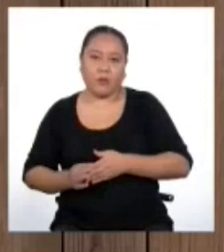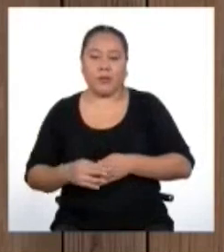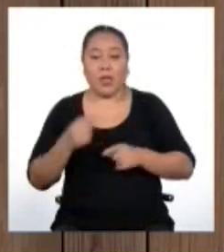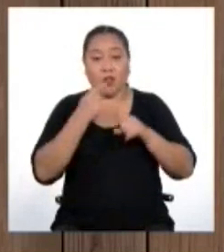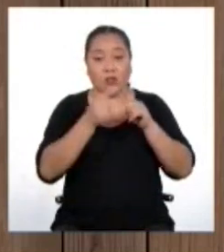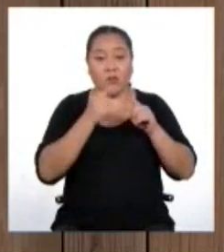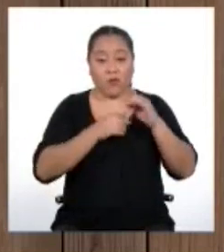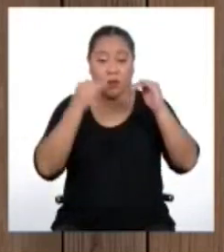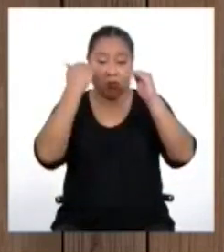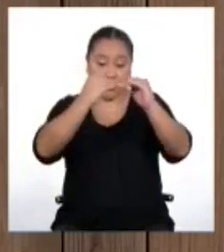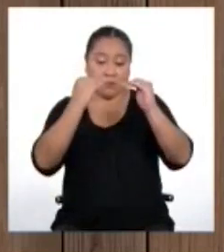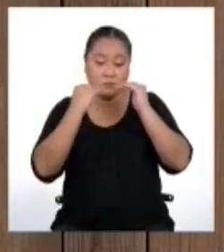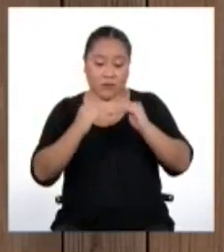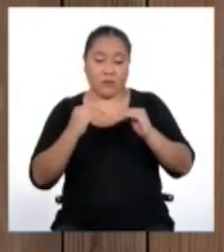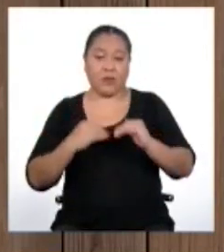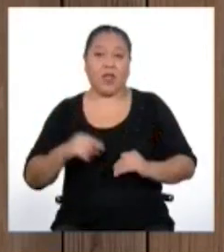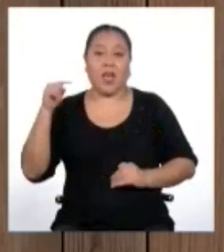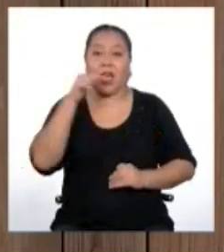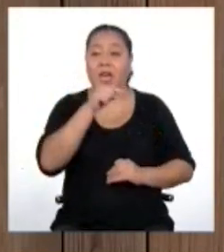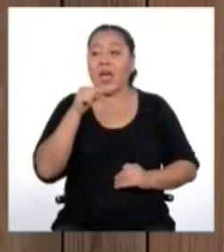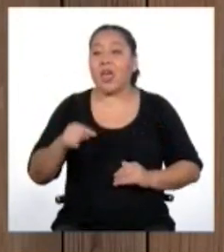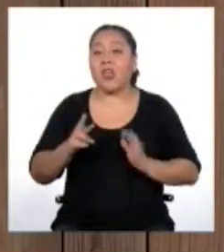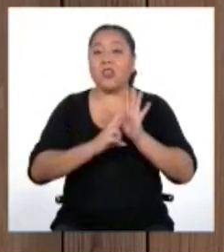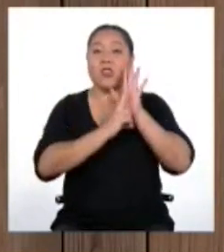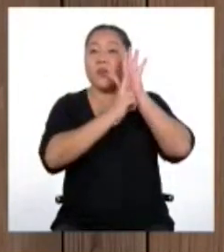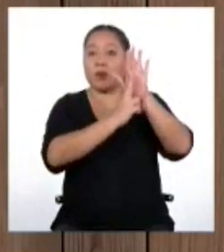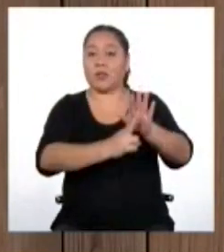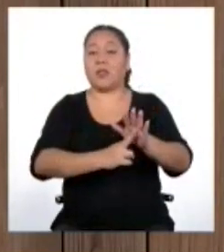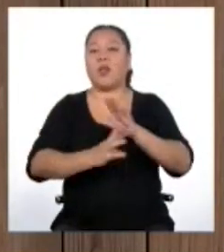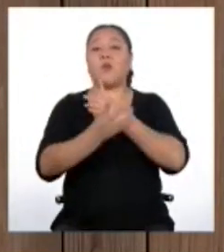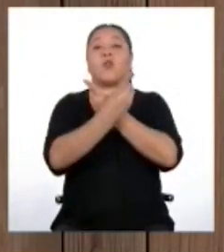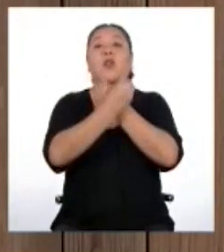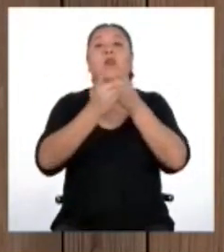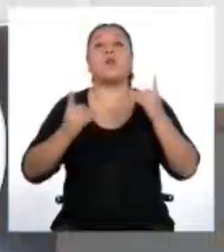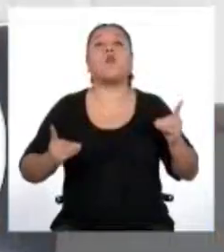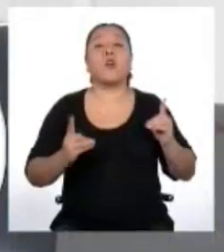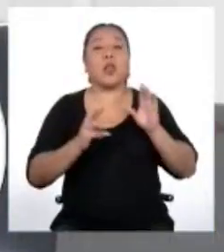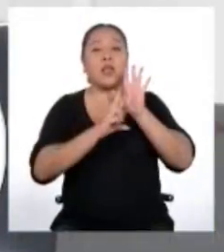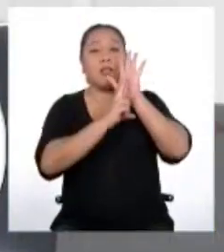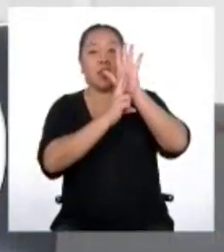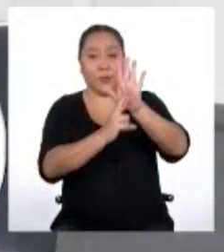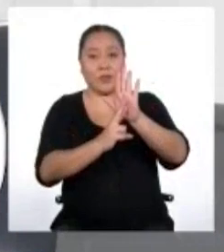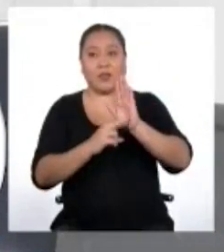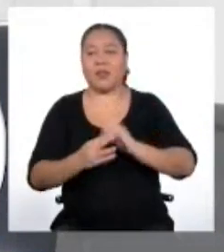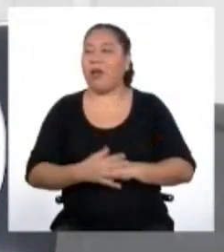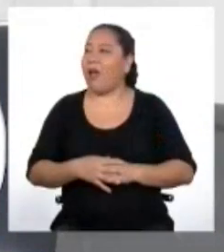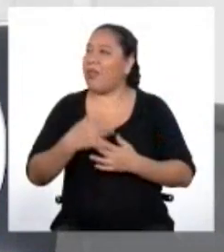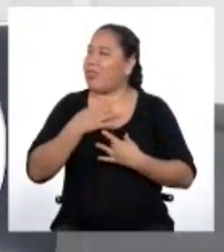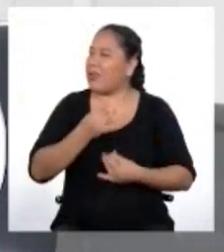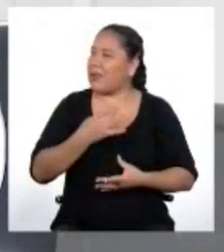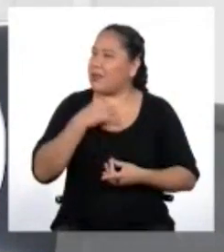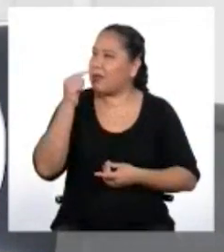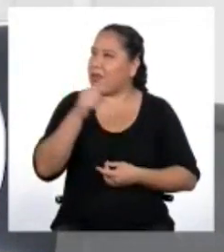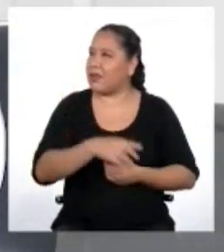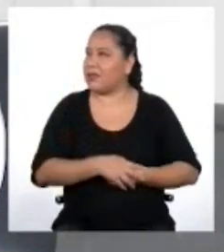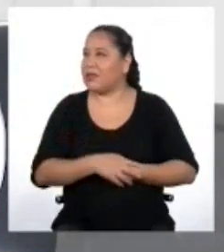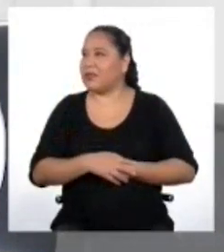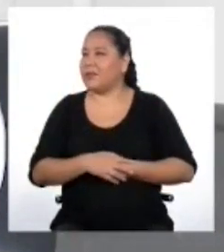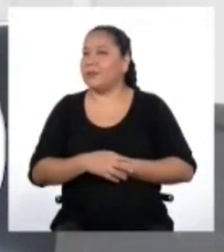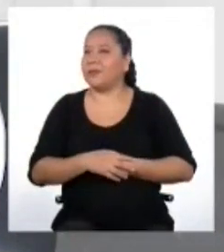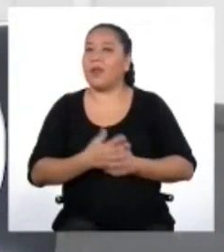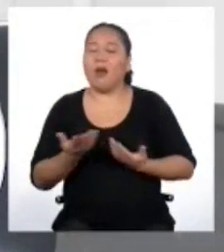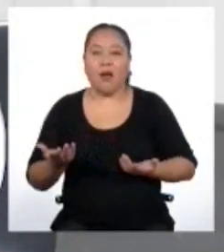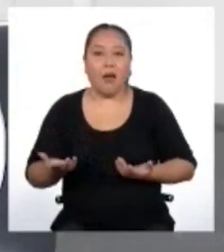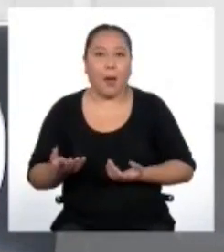de gobierno, ellos nos representan, bajo una democracia representativa. ¡Qué interesante todo esto! Entonces,